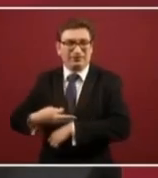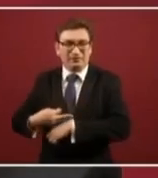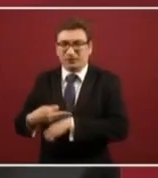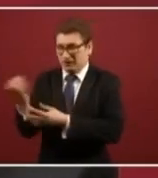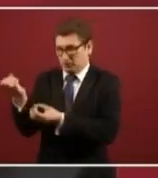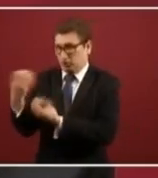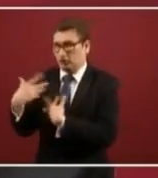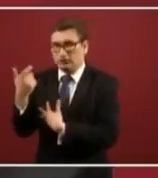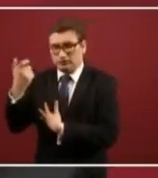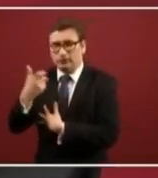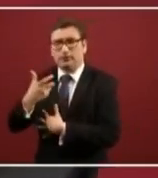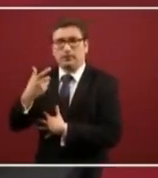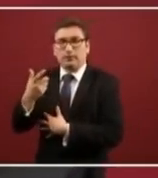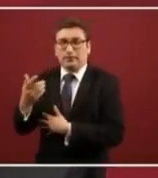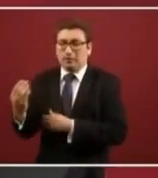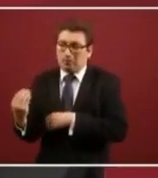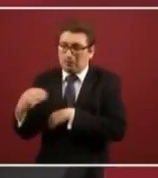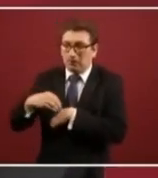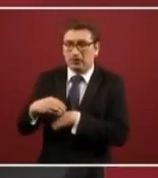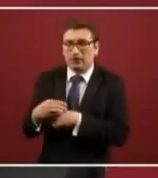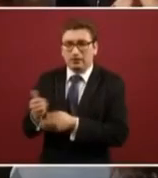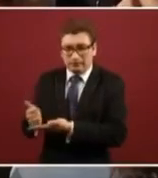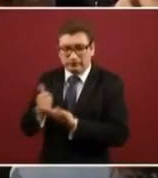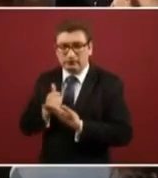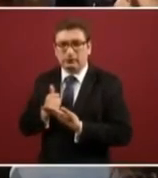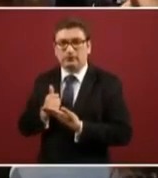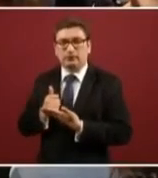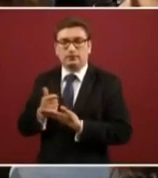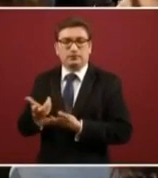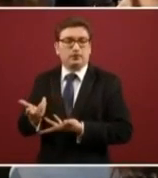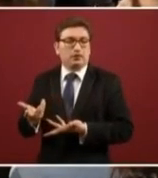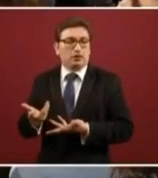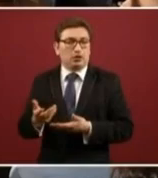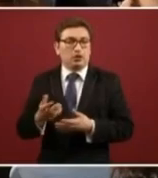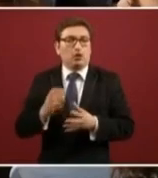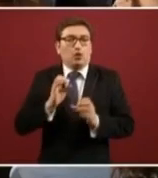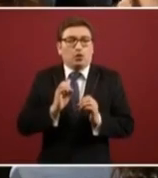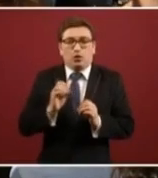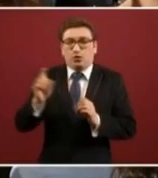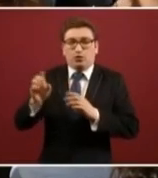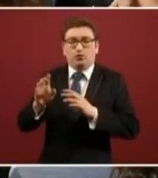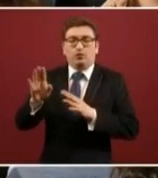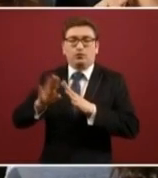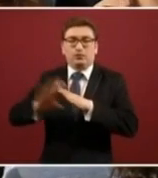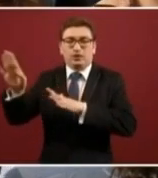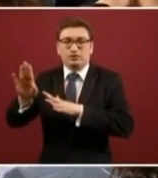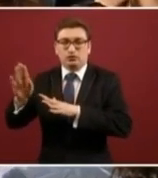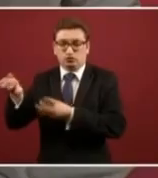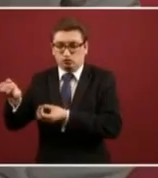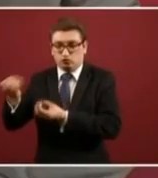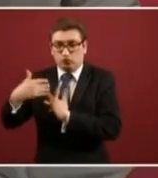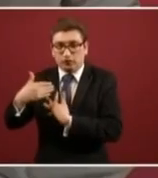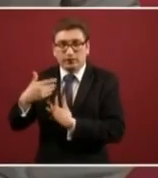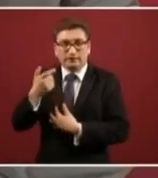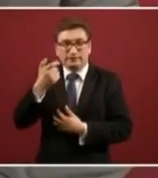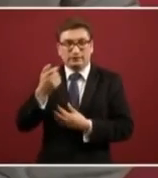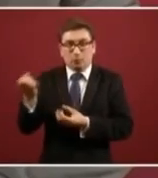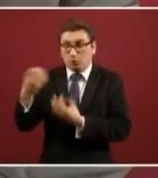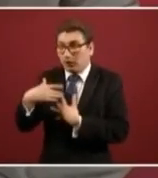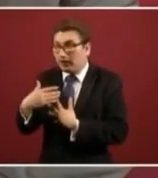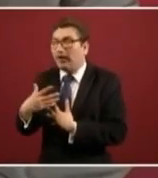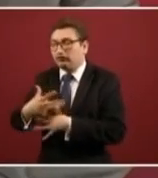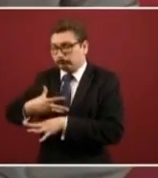un apoyo adicional o de las remesas que envían para que